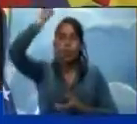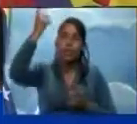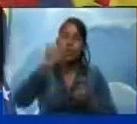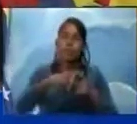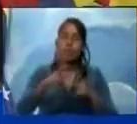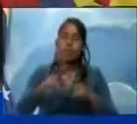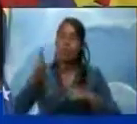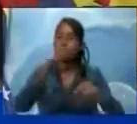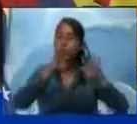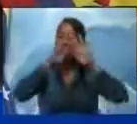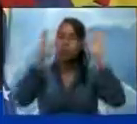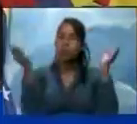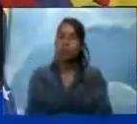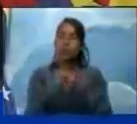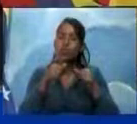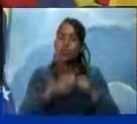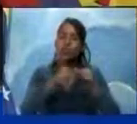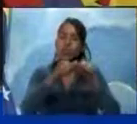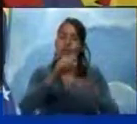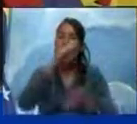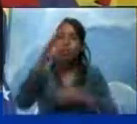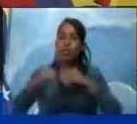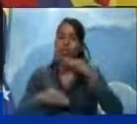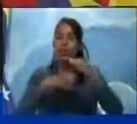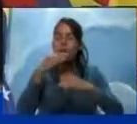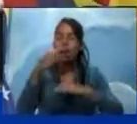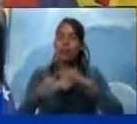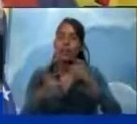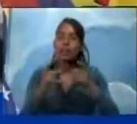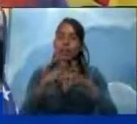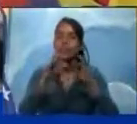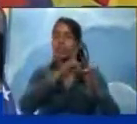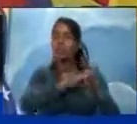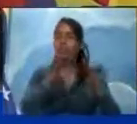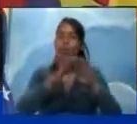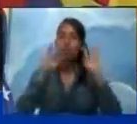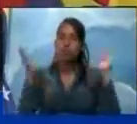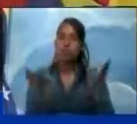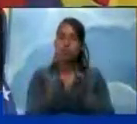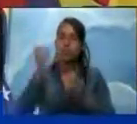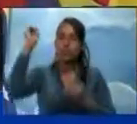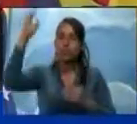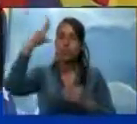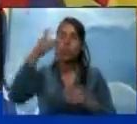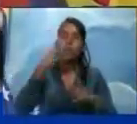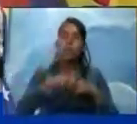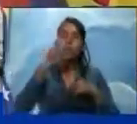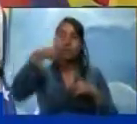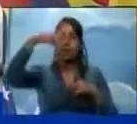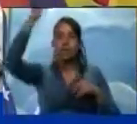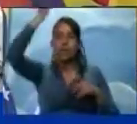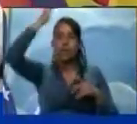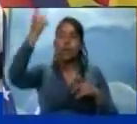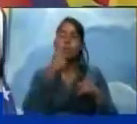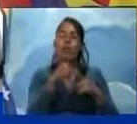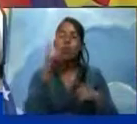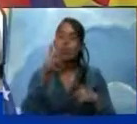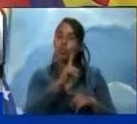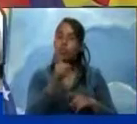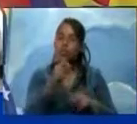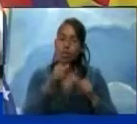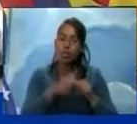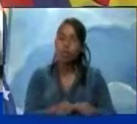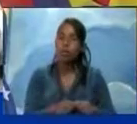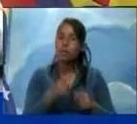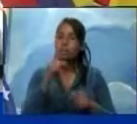el planeta continúa dando vuelta alrededor del sol. Pasan los reyes, pero hay uno que no va